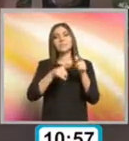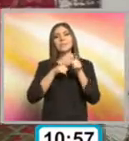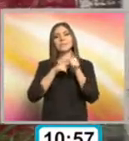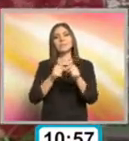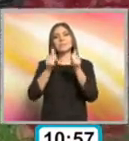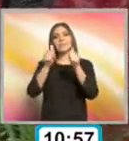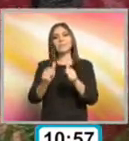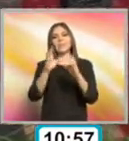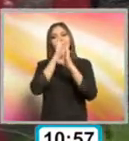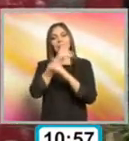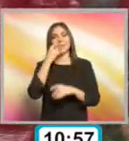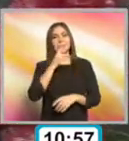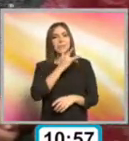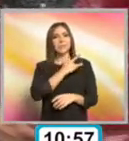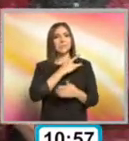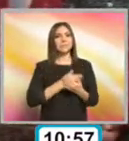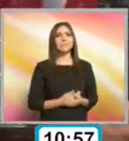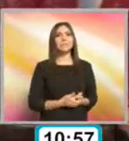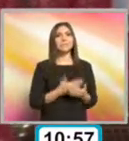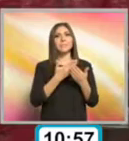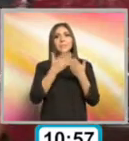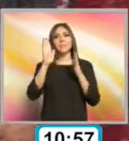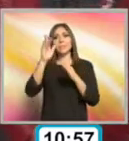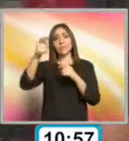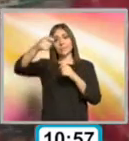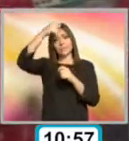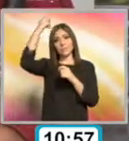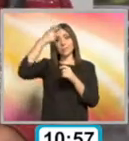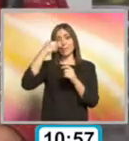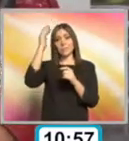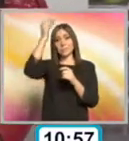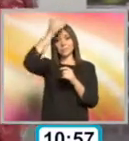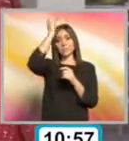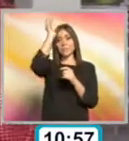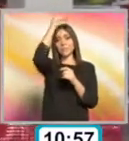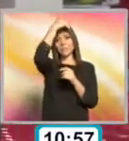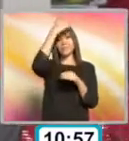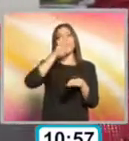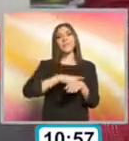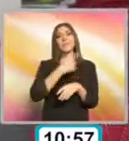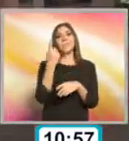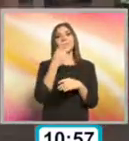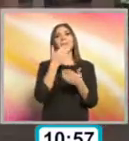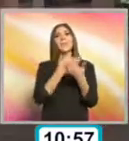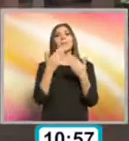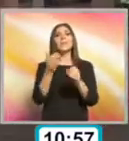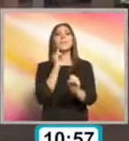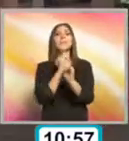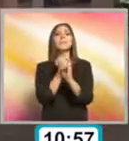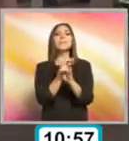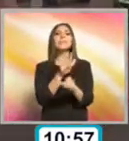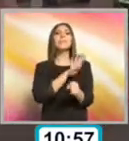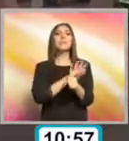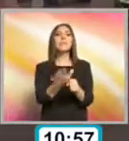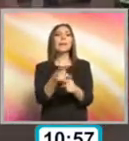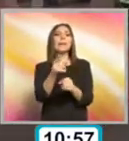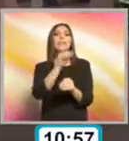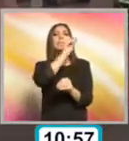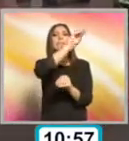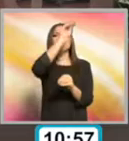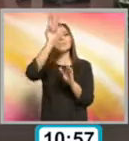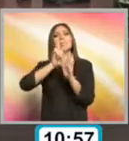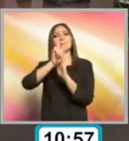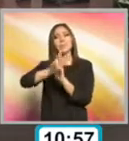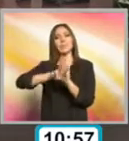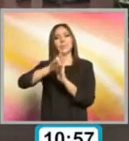corazón. Que por favor pasen a retocarle el copete acá a mi compadre, por favor. Va. Oye, redes sociales para que estén al pendiente de presentaciones, videoclips y todo